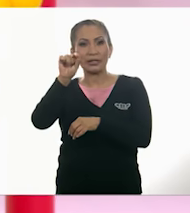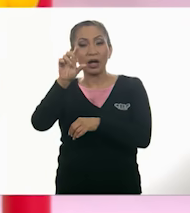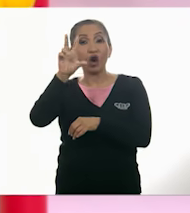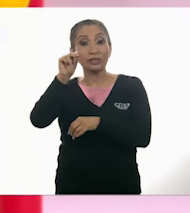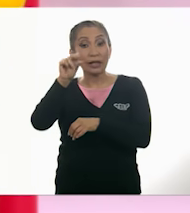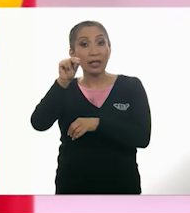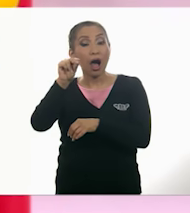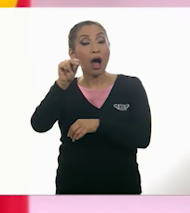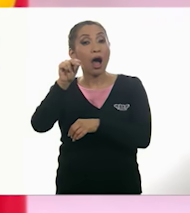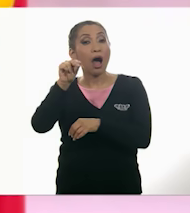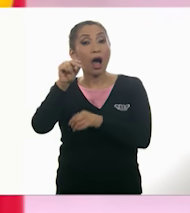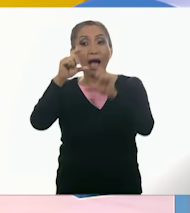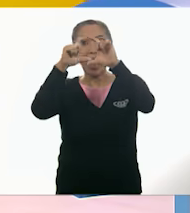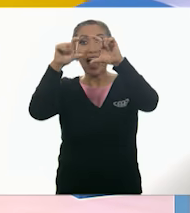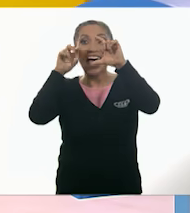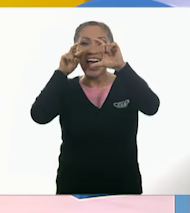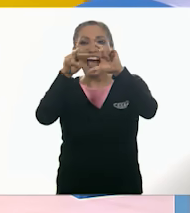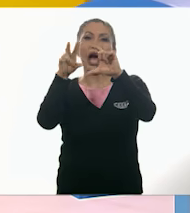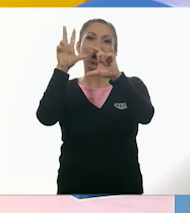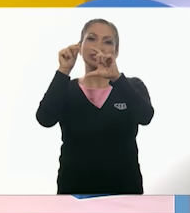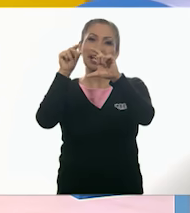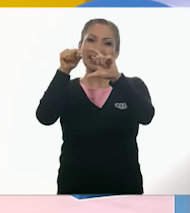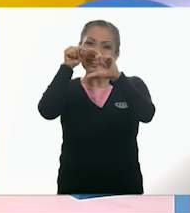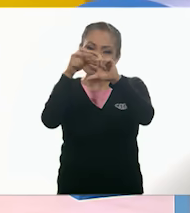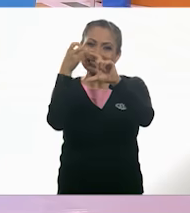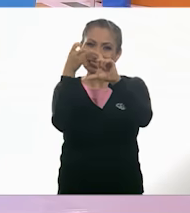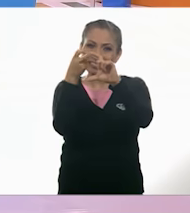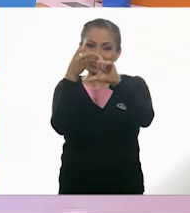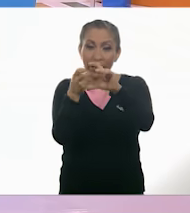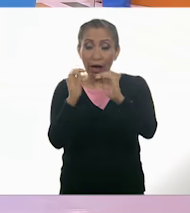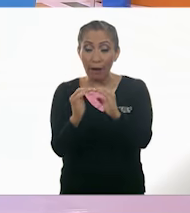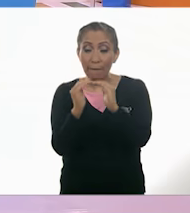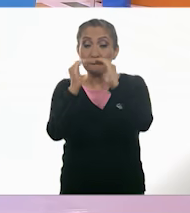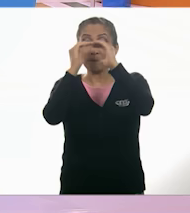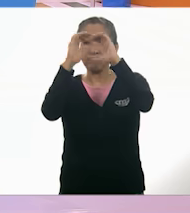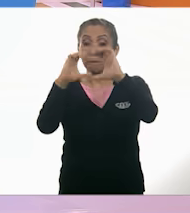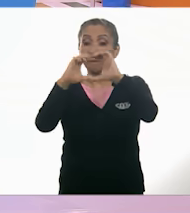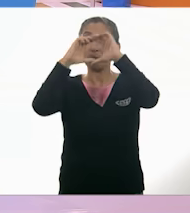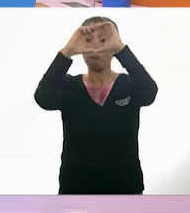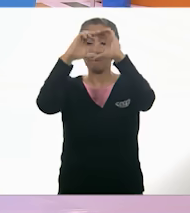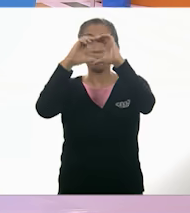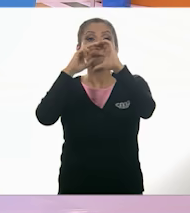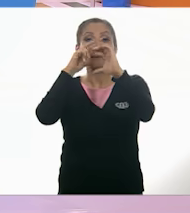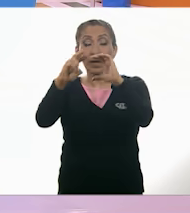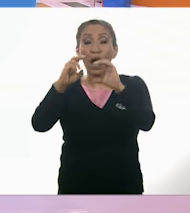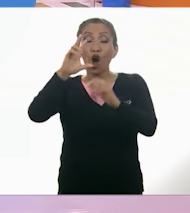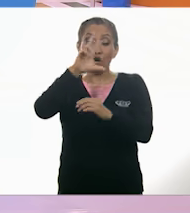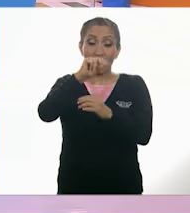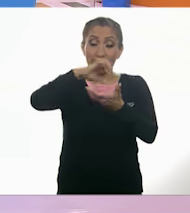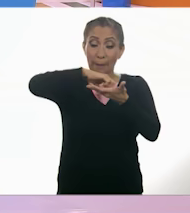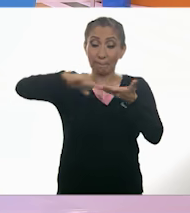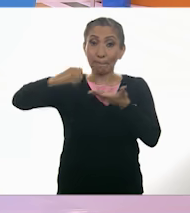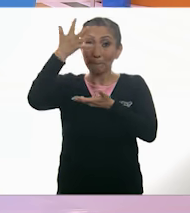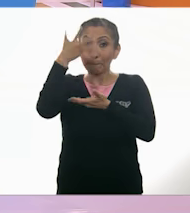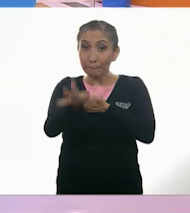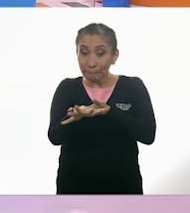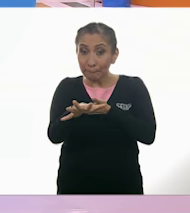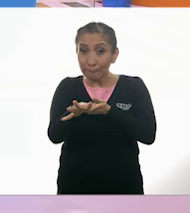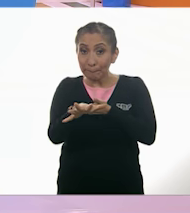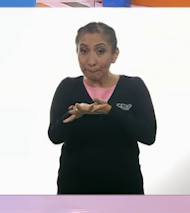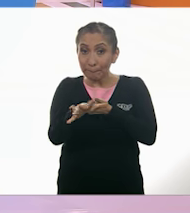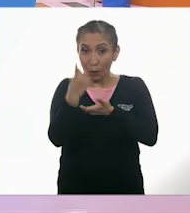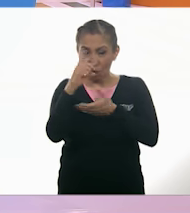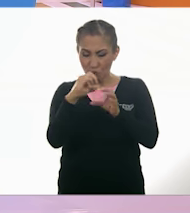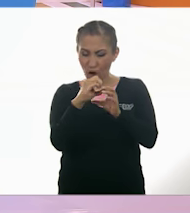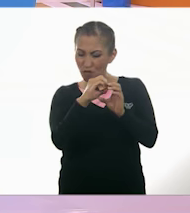70, 80. Y aquí está. Y es el número que está ahí. Me voy hacia arriba. Ajá. Si le resto a 80, 10, voy a quitar una